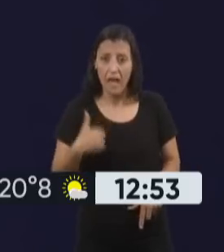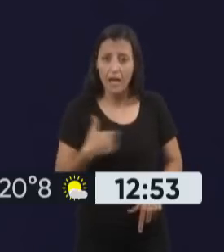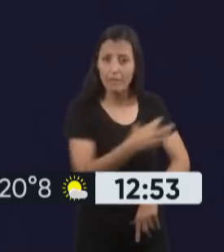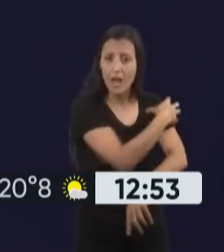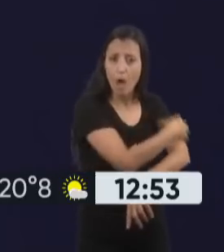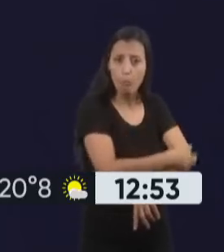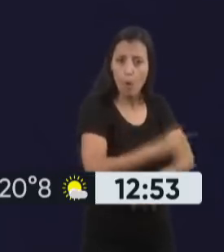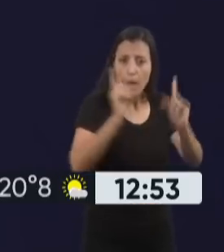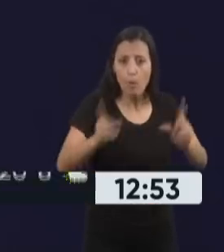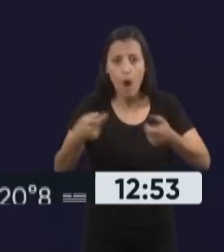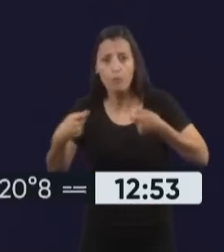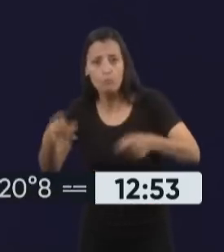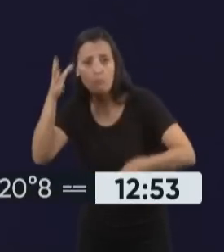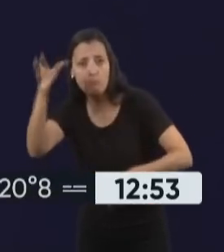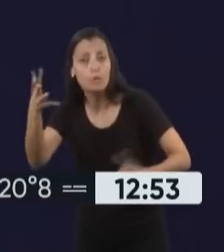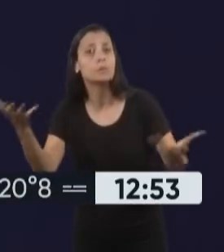bueno remarcarlo.